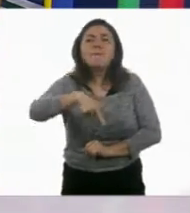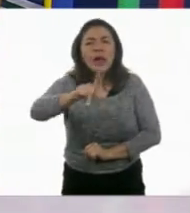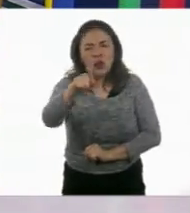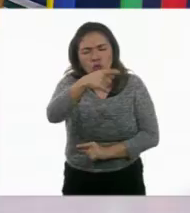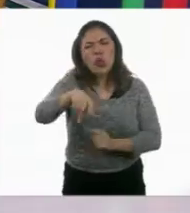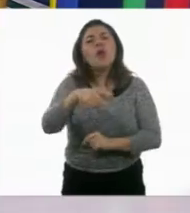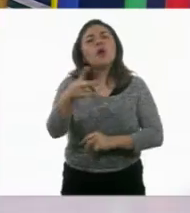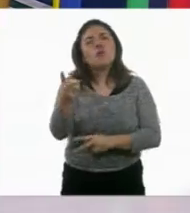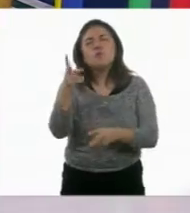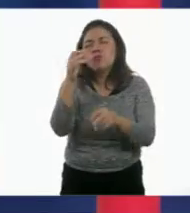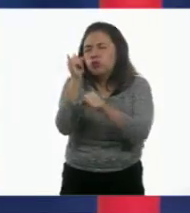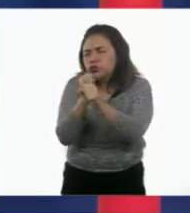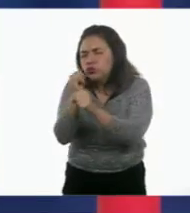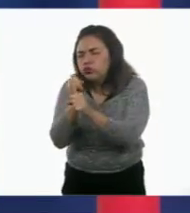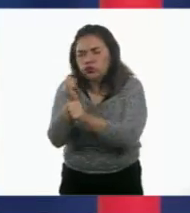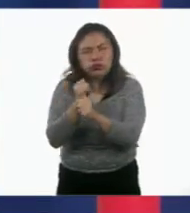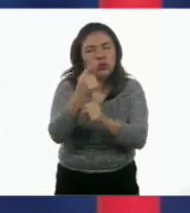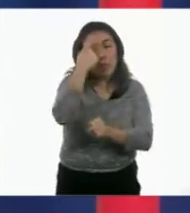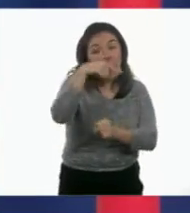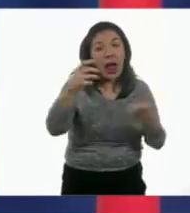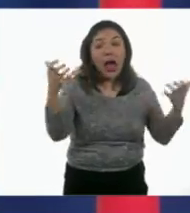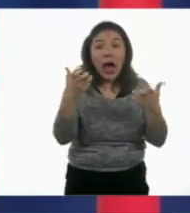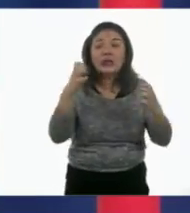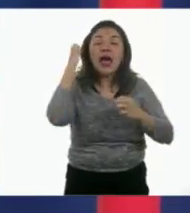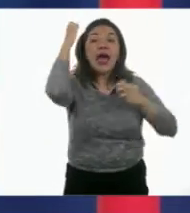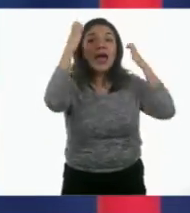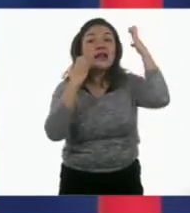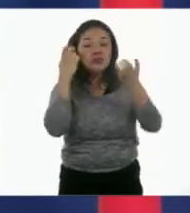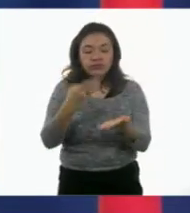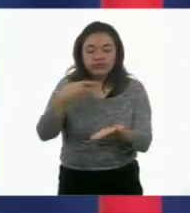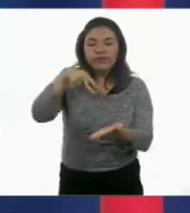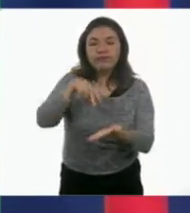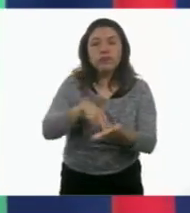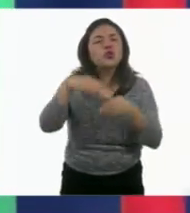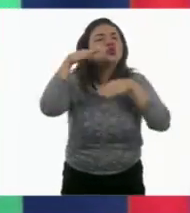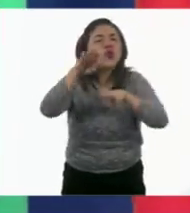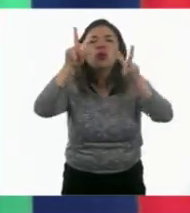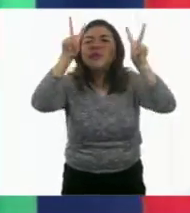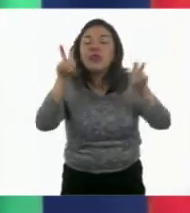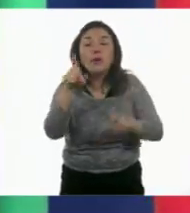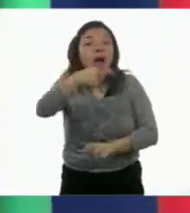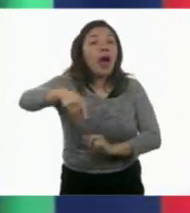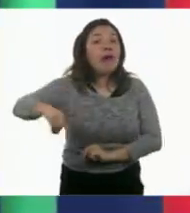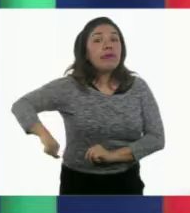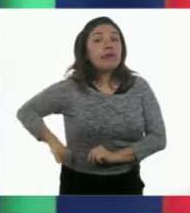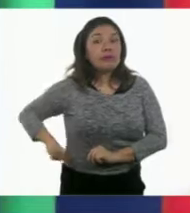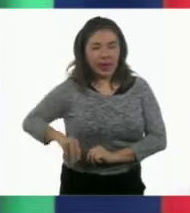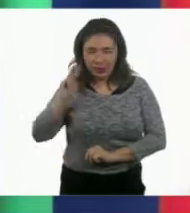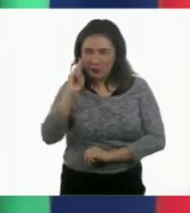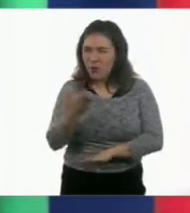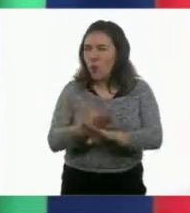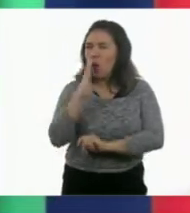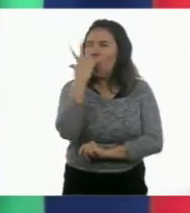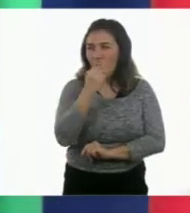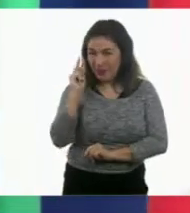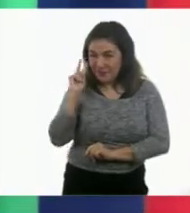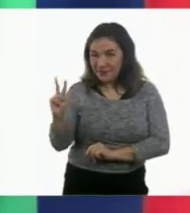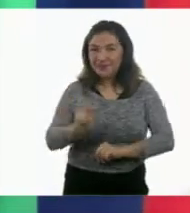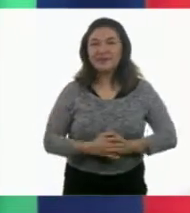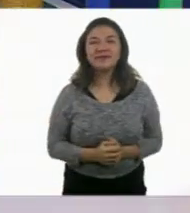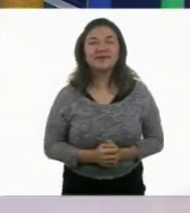a reunir información para realizar una exposición sobre un tema de interés. Vas a ver qué bonito nos va a quedar.